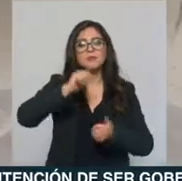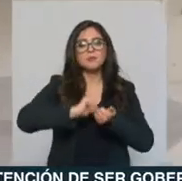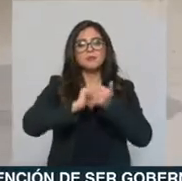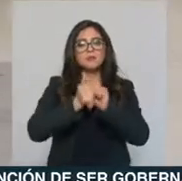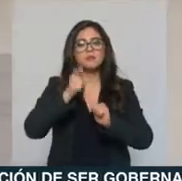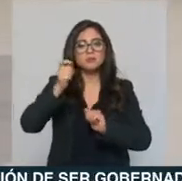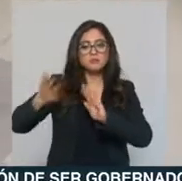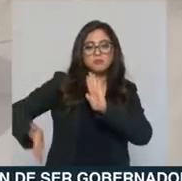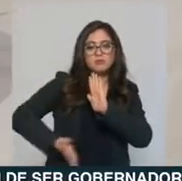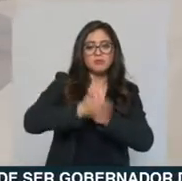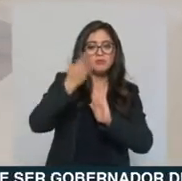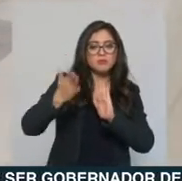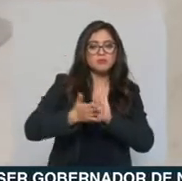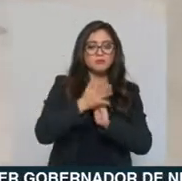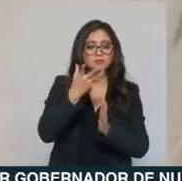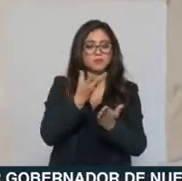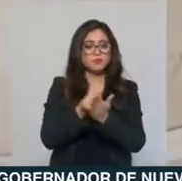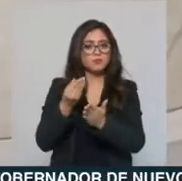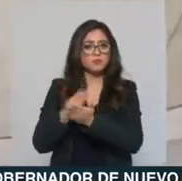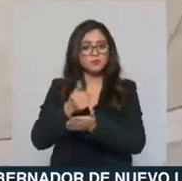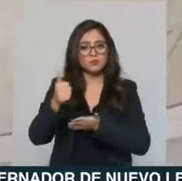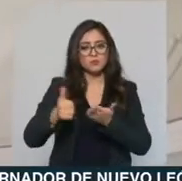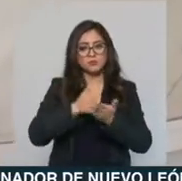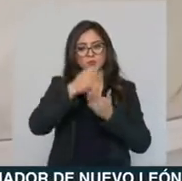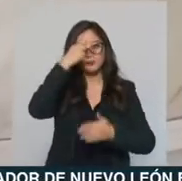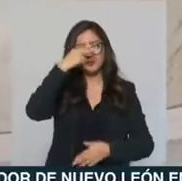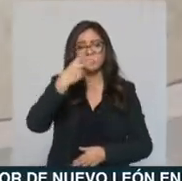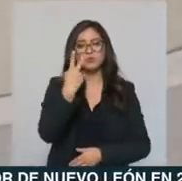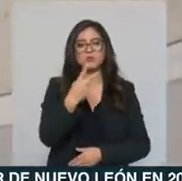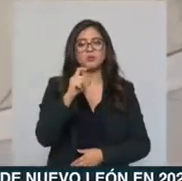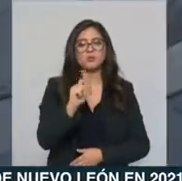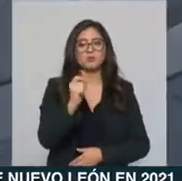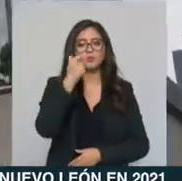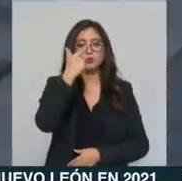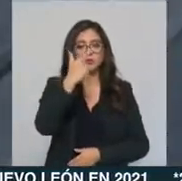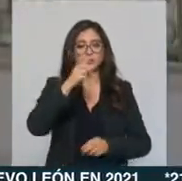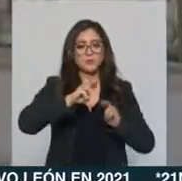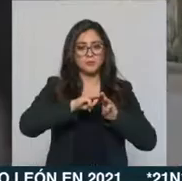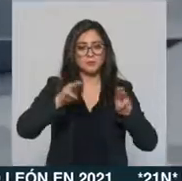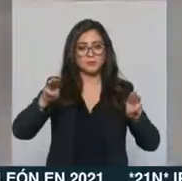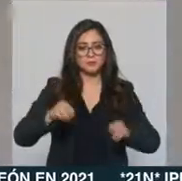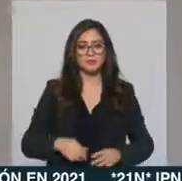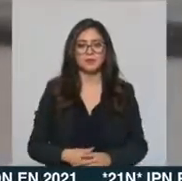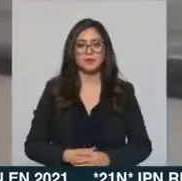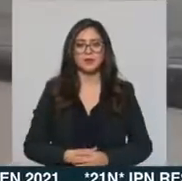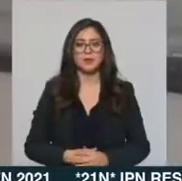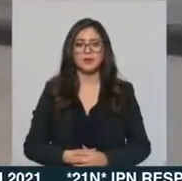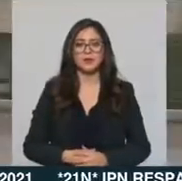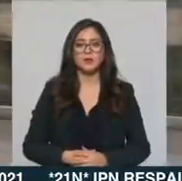de concreto en la Ciudad de México, con una altura de 2.7 metros.